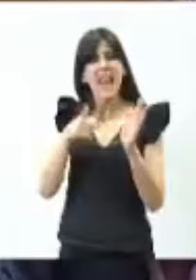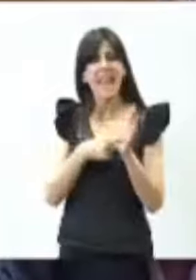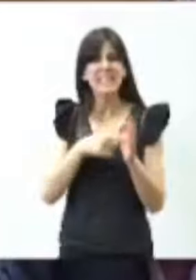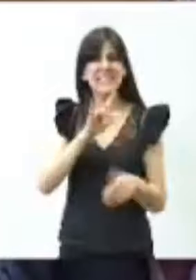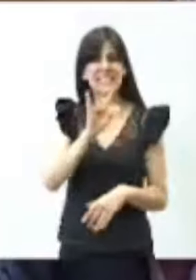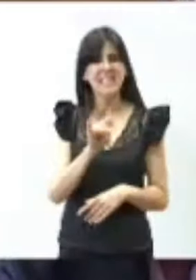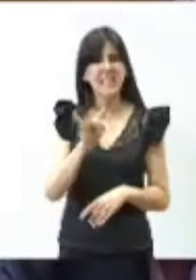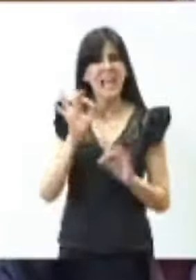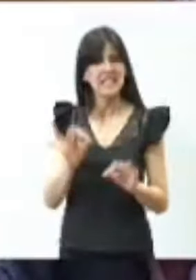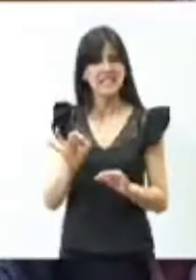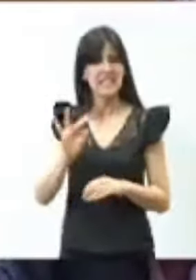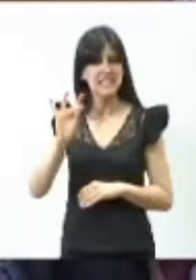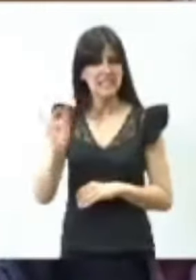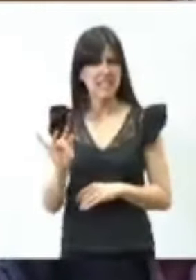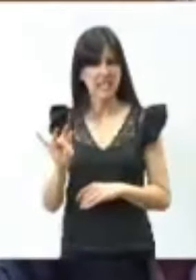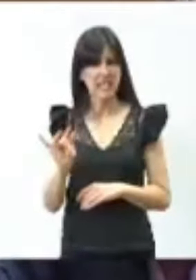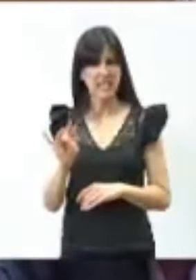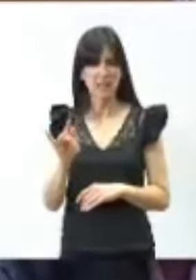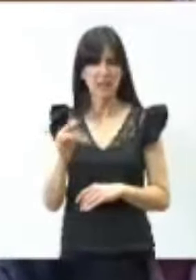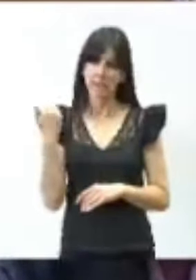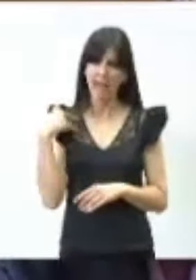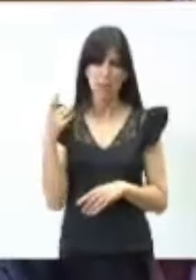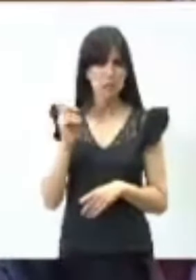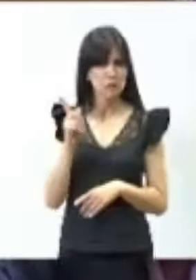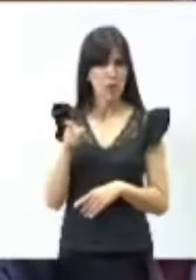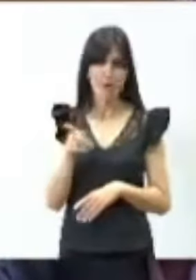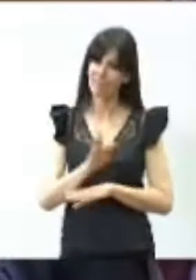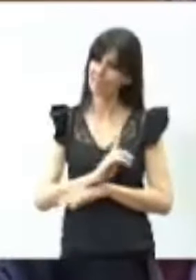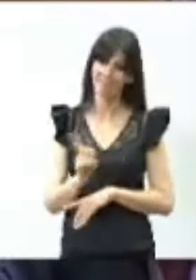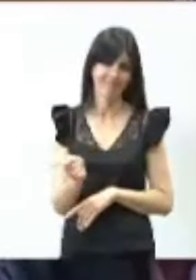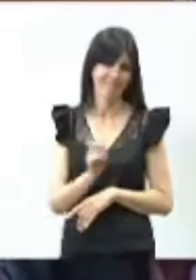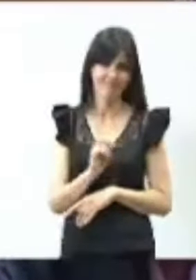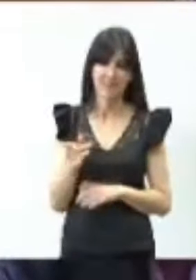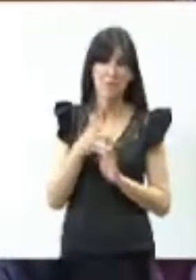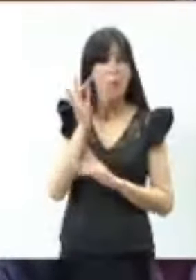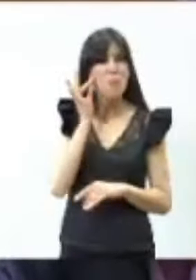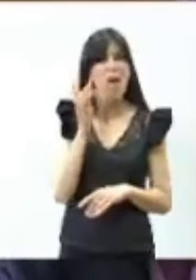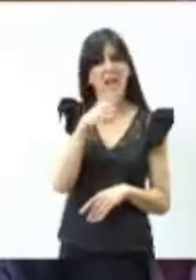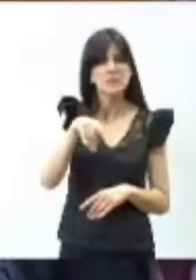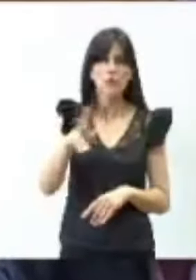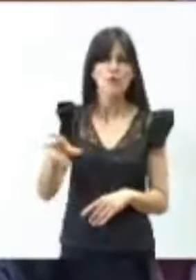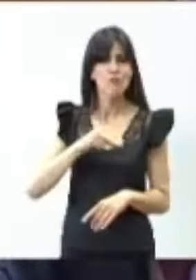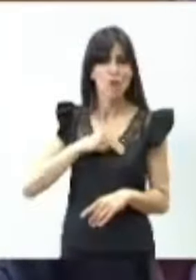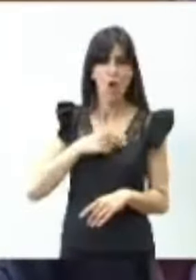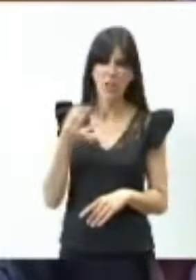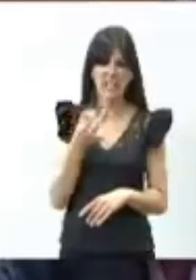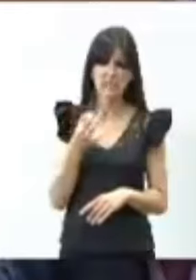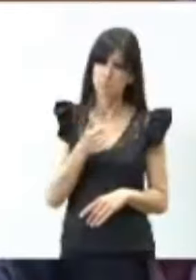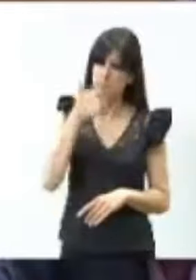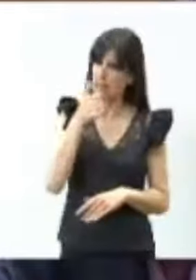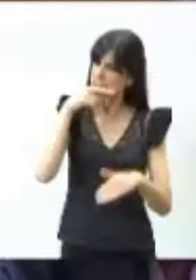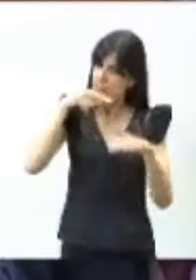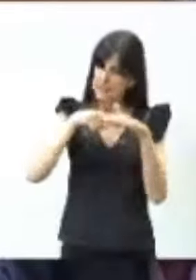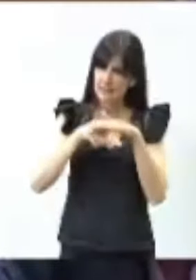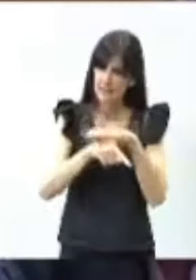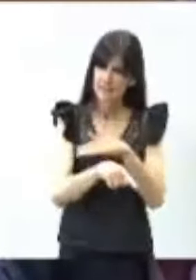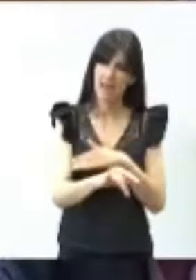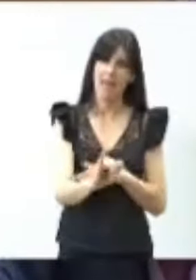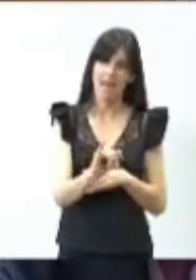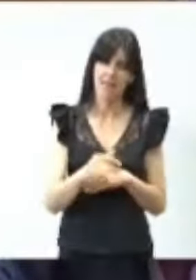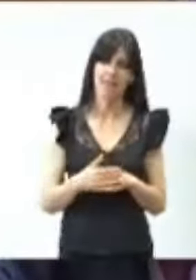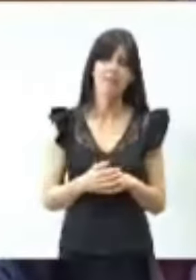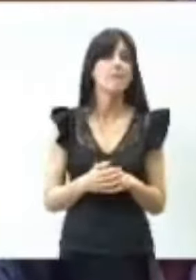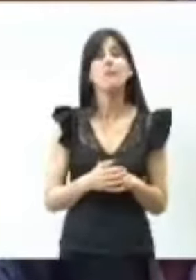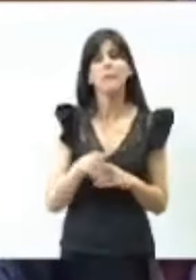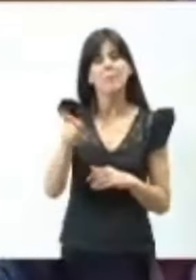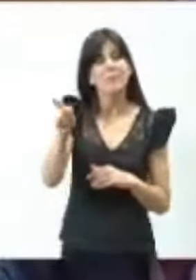sí es sí. Pero no es así, señoría. Lo que ustedes nos niegan a las mujeres es mucho más profundo. Usted